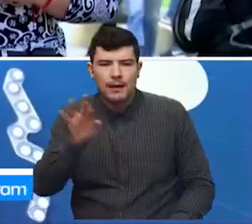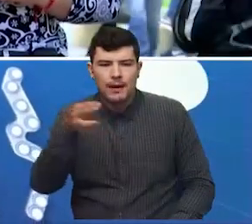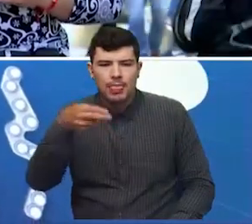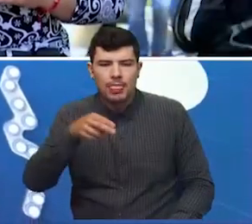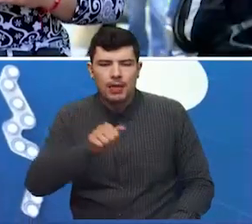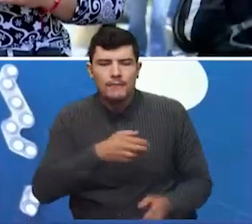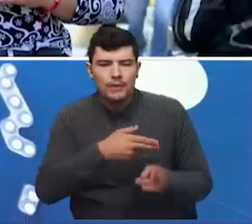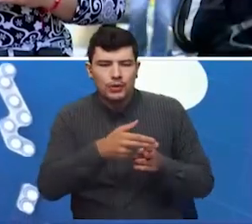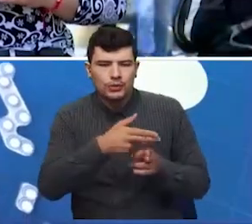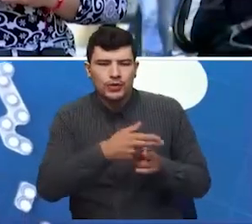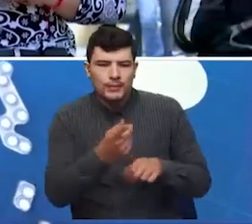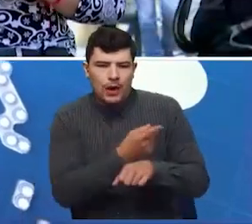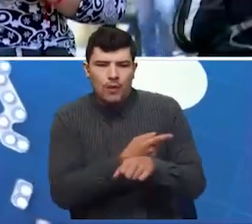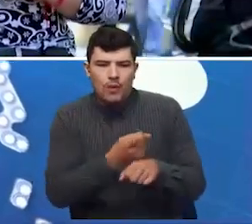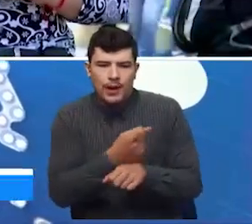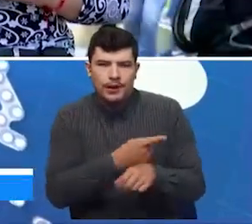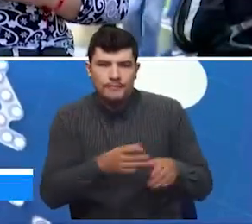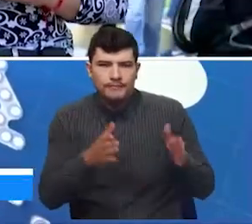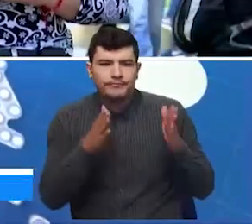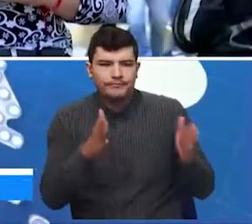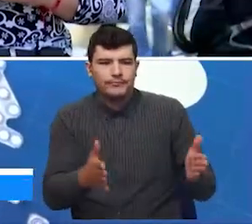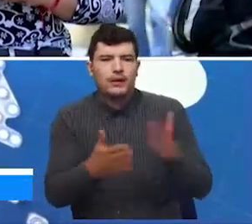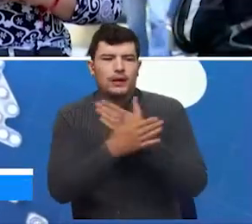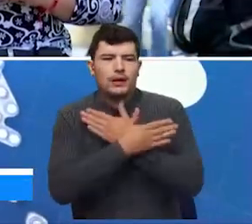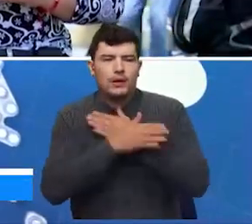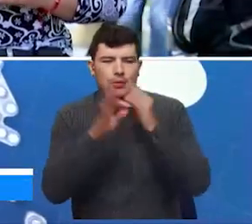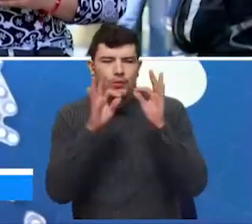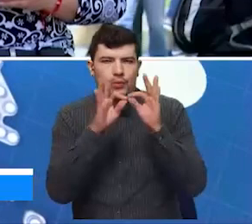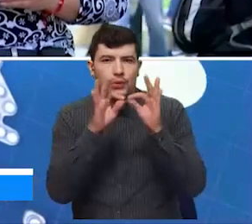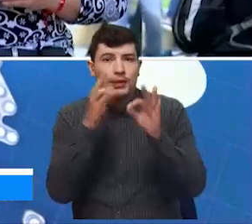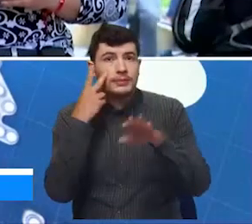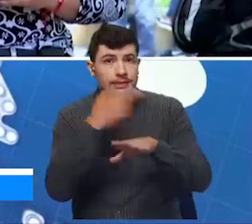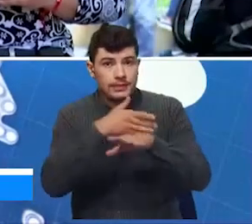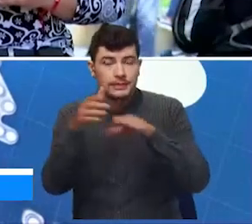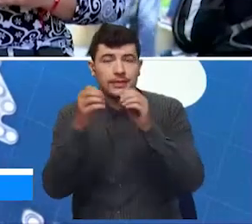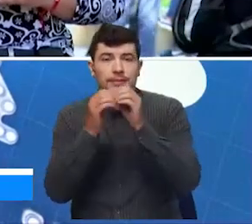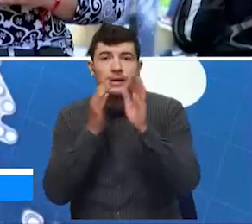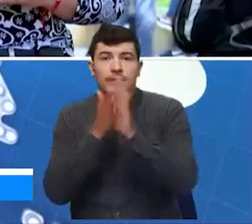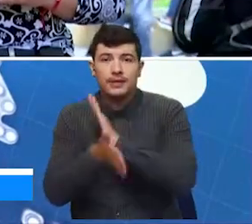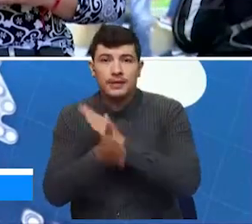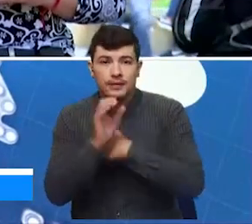aquí en el municipio me despido con esta información les doy pasos en el centro de estudios no